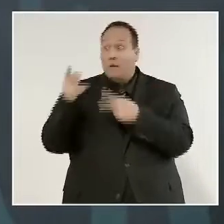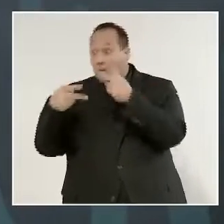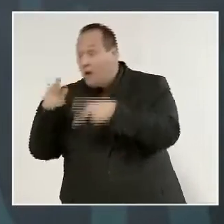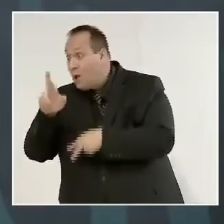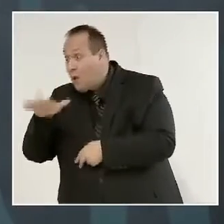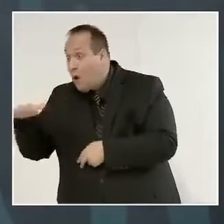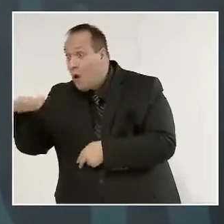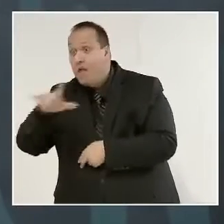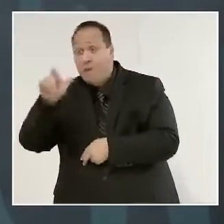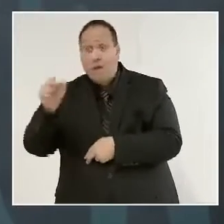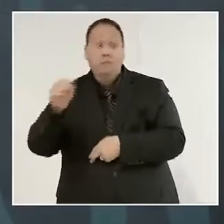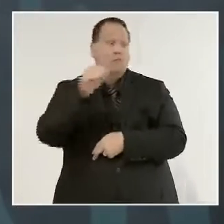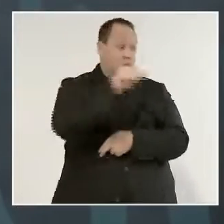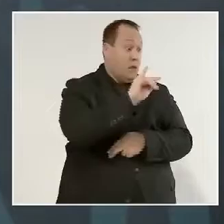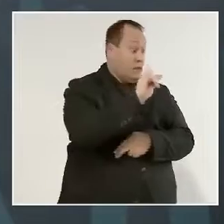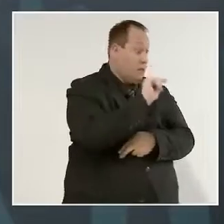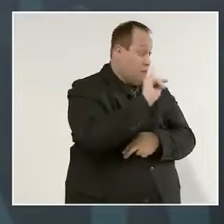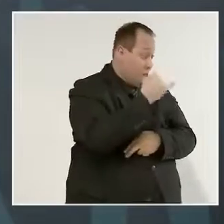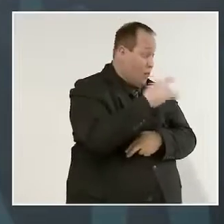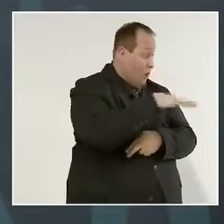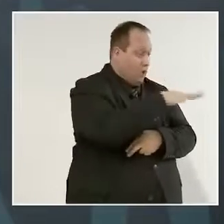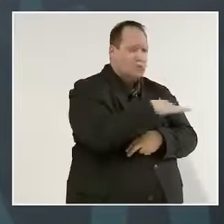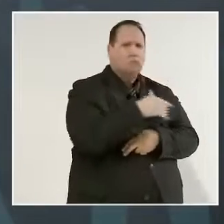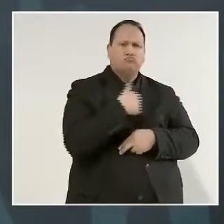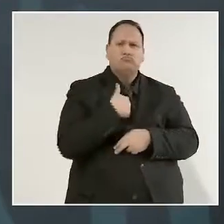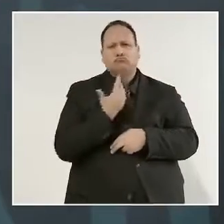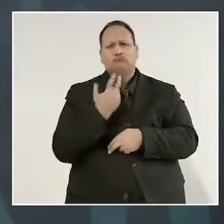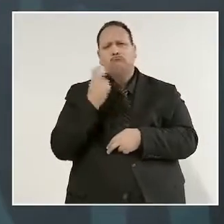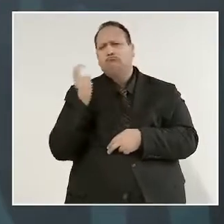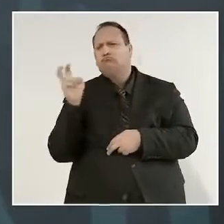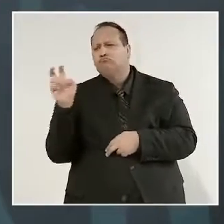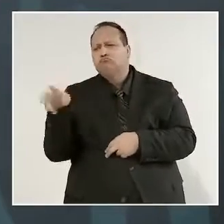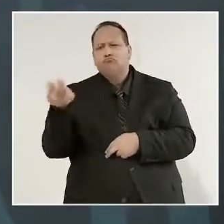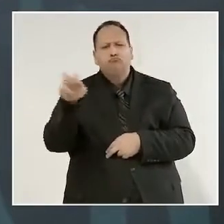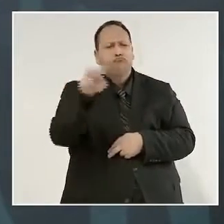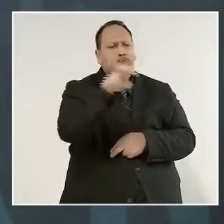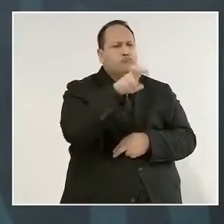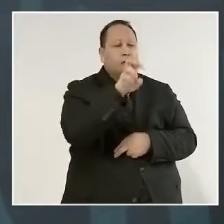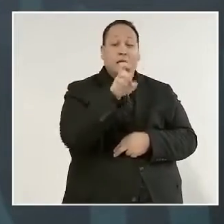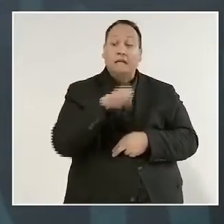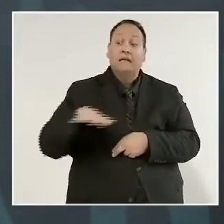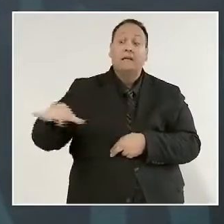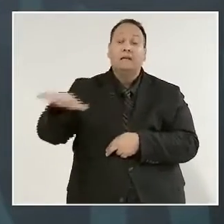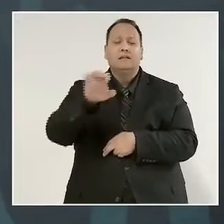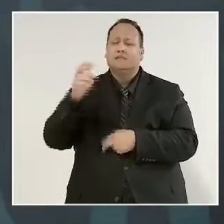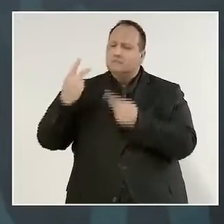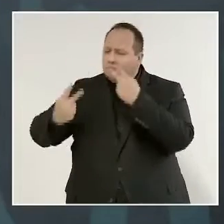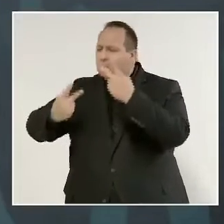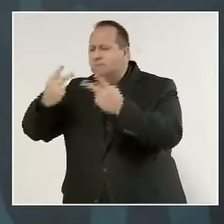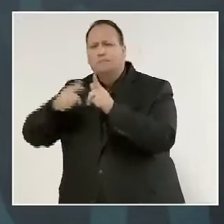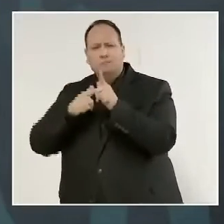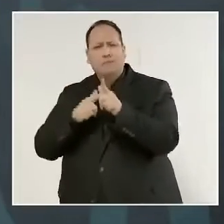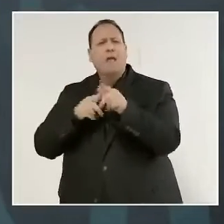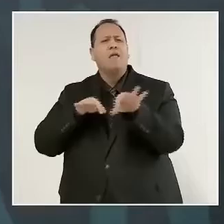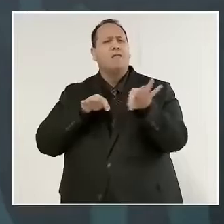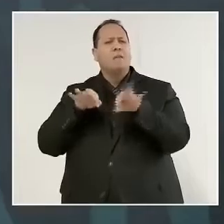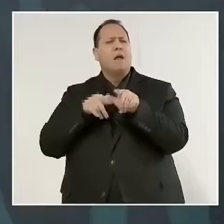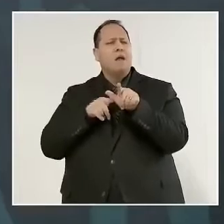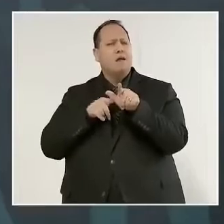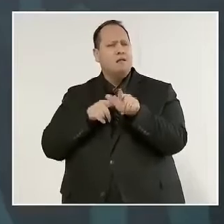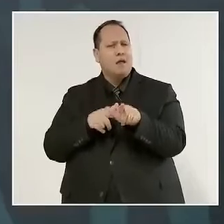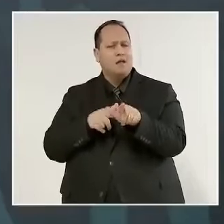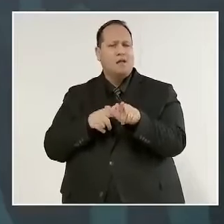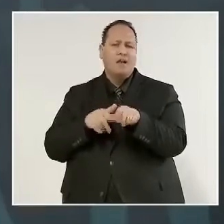vamos a Tijuana, y yo voy a seguir visitando Ensenada y vamos a seguir trabajando